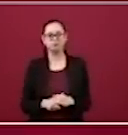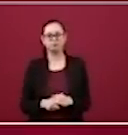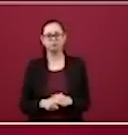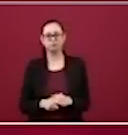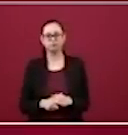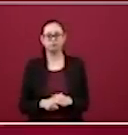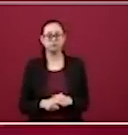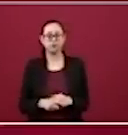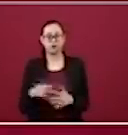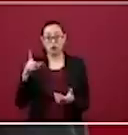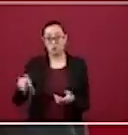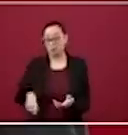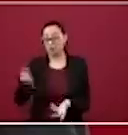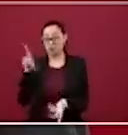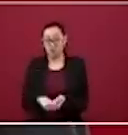sindicatos del gobierno.